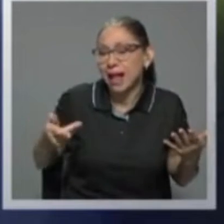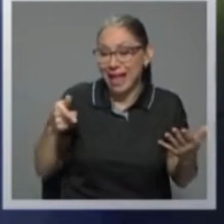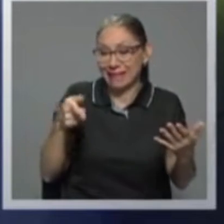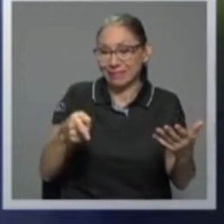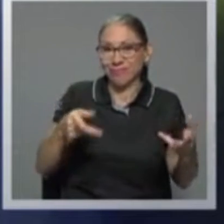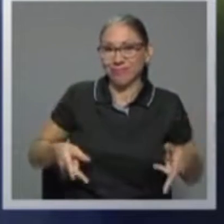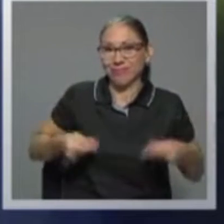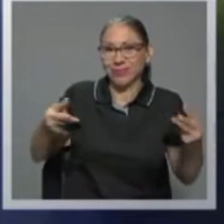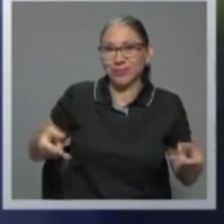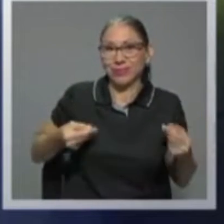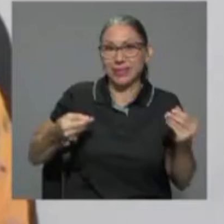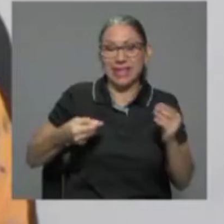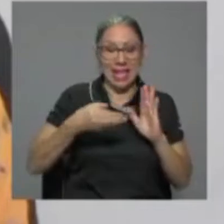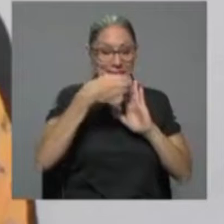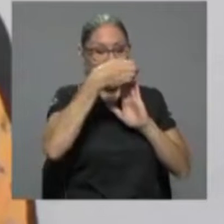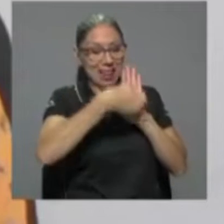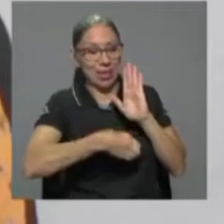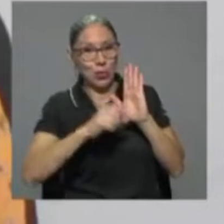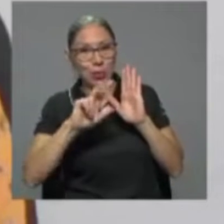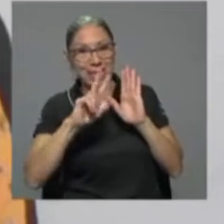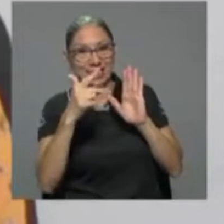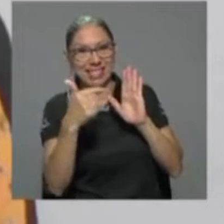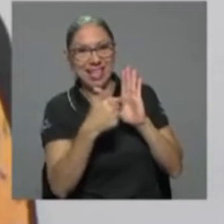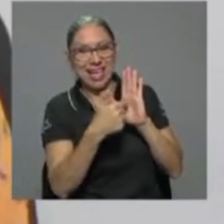el título tercero lo que hacía era